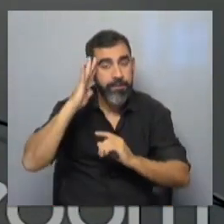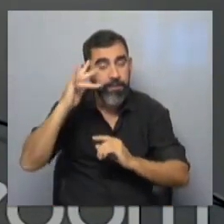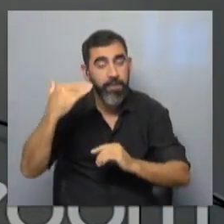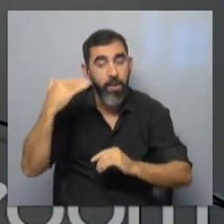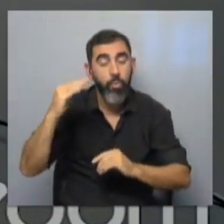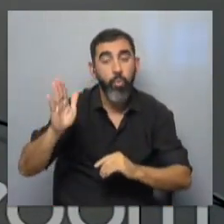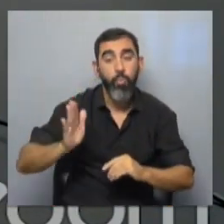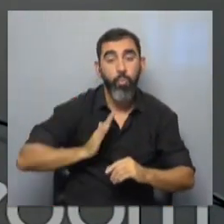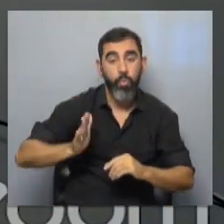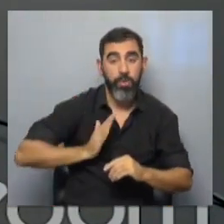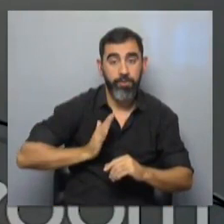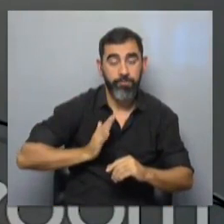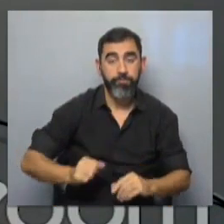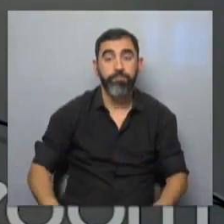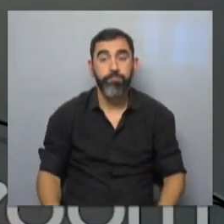a mujeres.